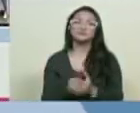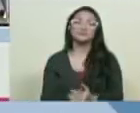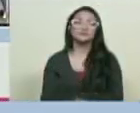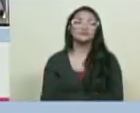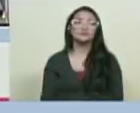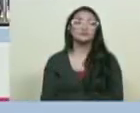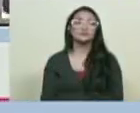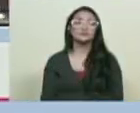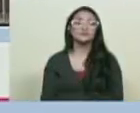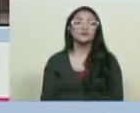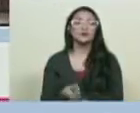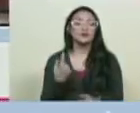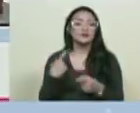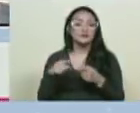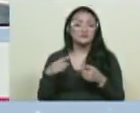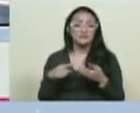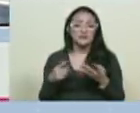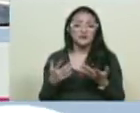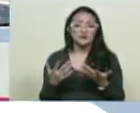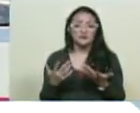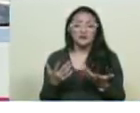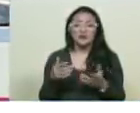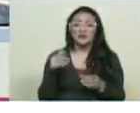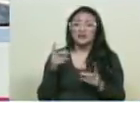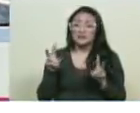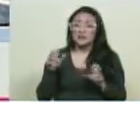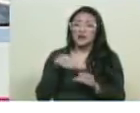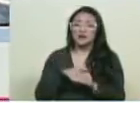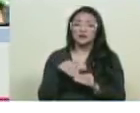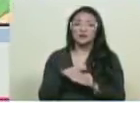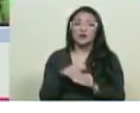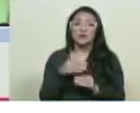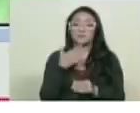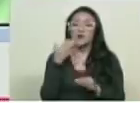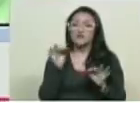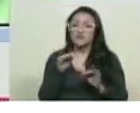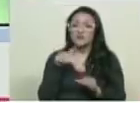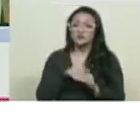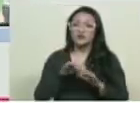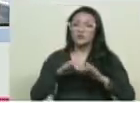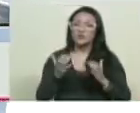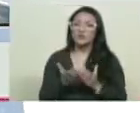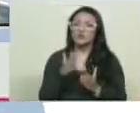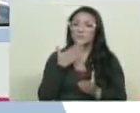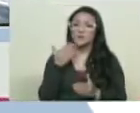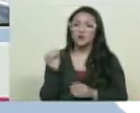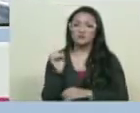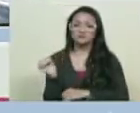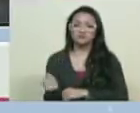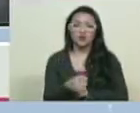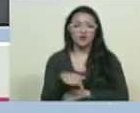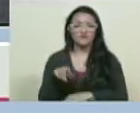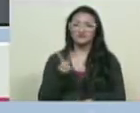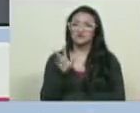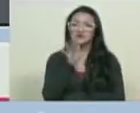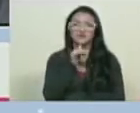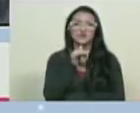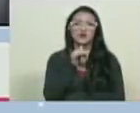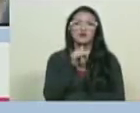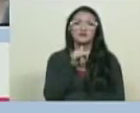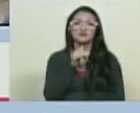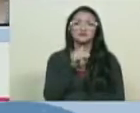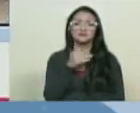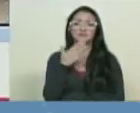uno de los elementos son las condiciones electorales. No hay mejores condiciones electorales en el mundo que estas. No hay como pedir que mejoren las